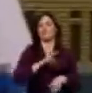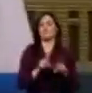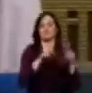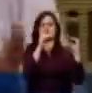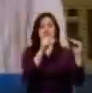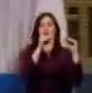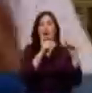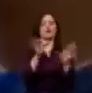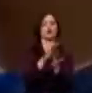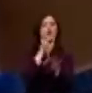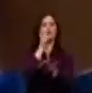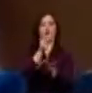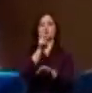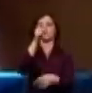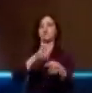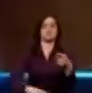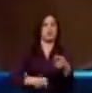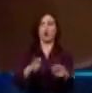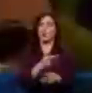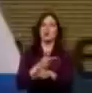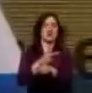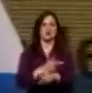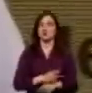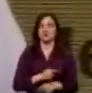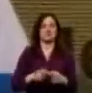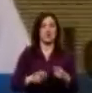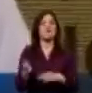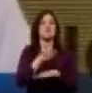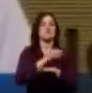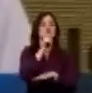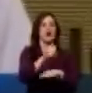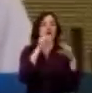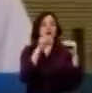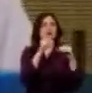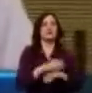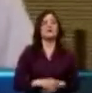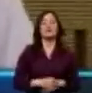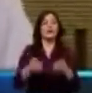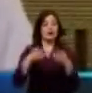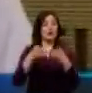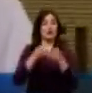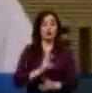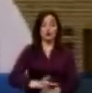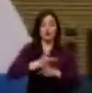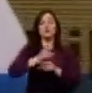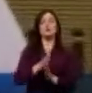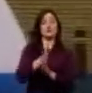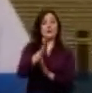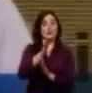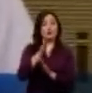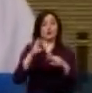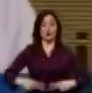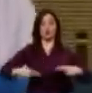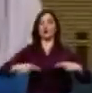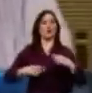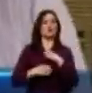para cuidar a funcionarios públicos. Se trata de un cuerpo de protección especializado, pero no va a ser uniformado, va a